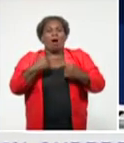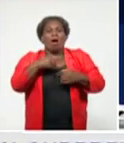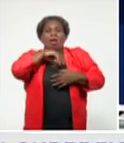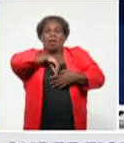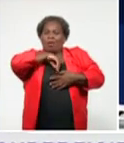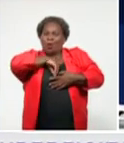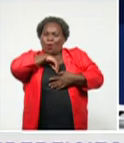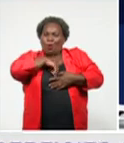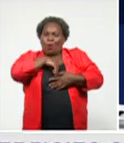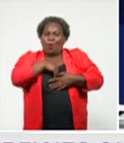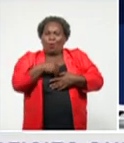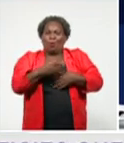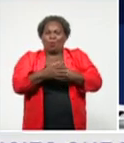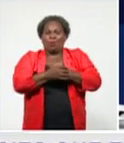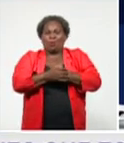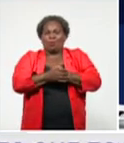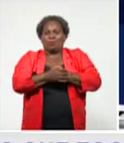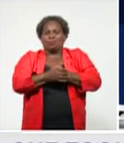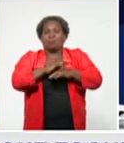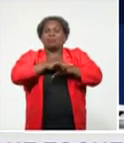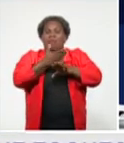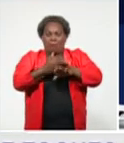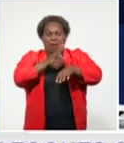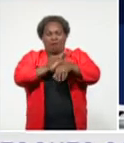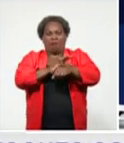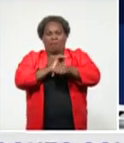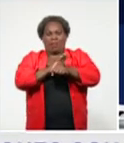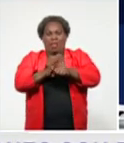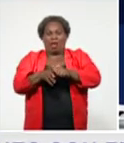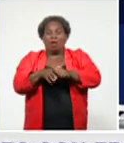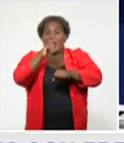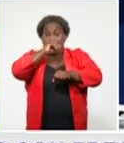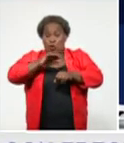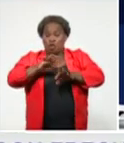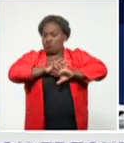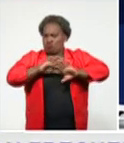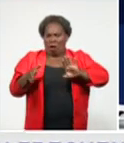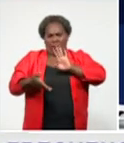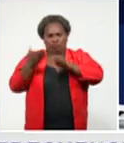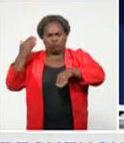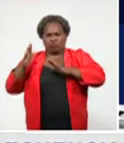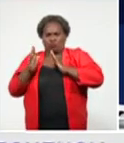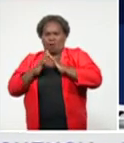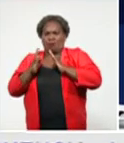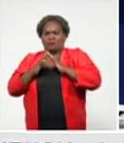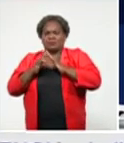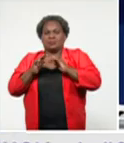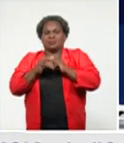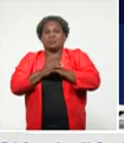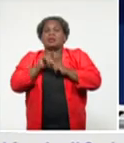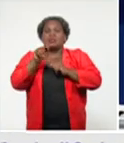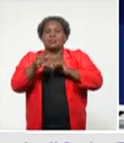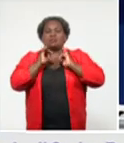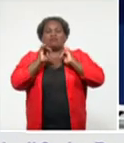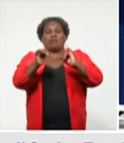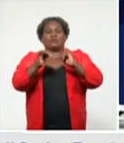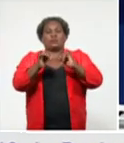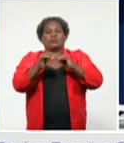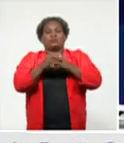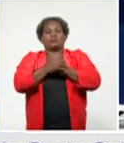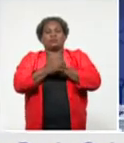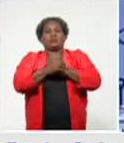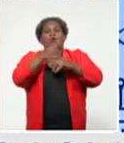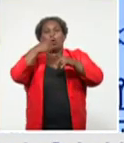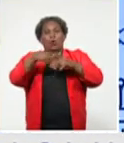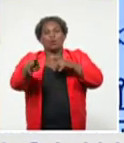o algo a posterior, pero ya están de alta totalmente. Esa es la información. Héctor, ¿qué nos queda?